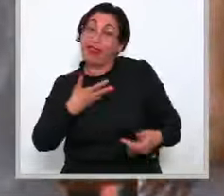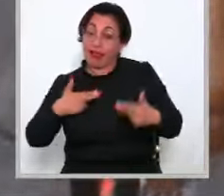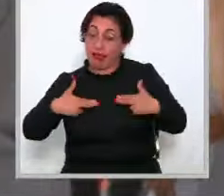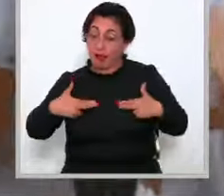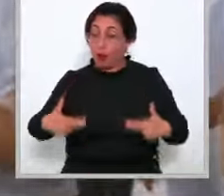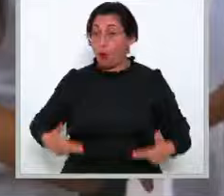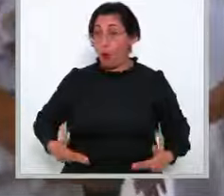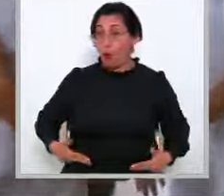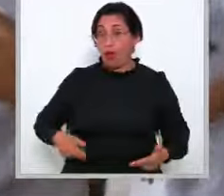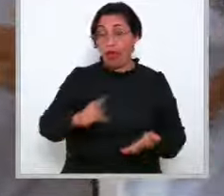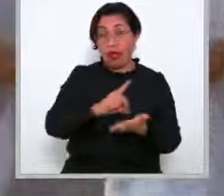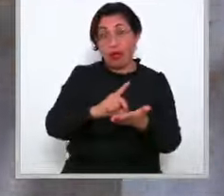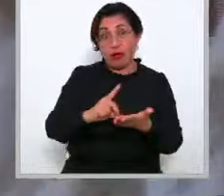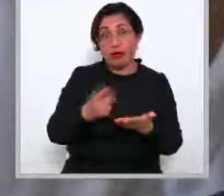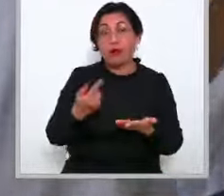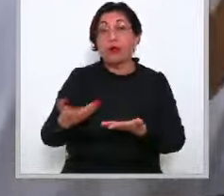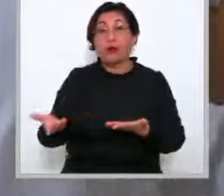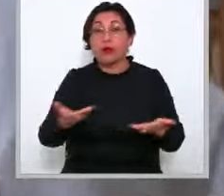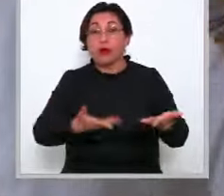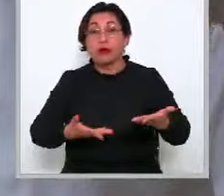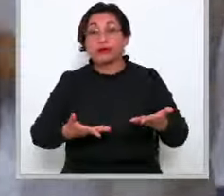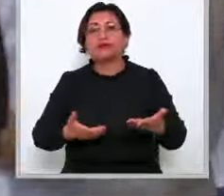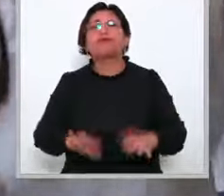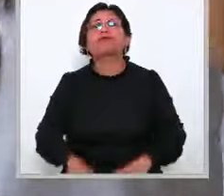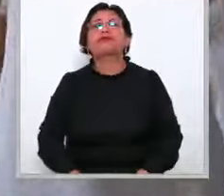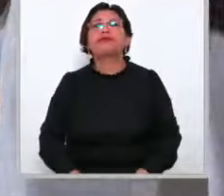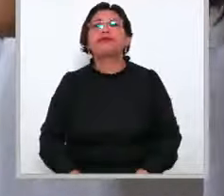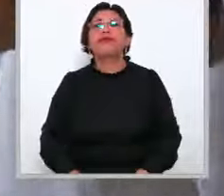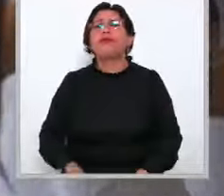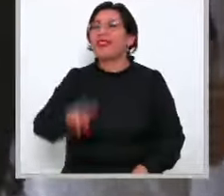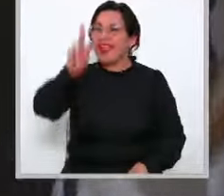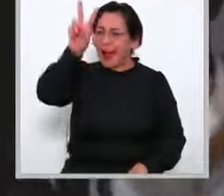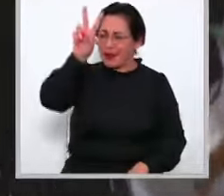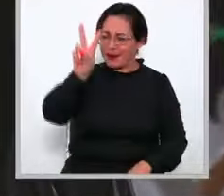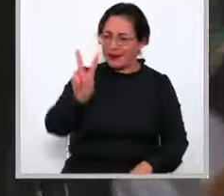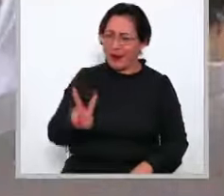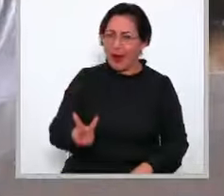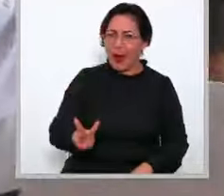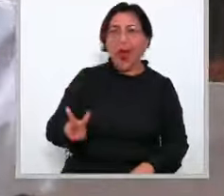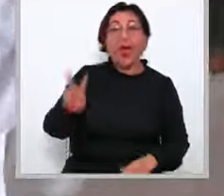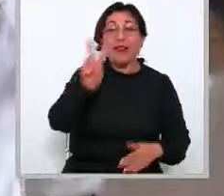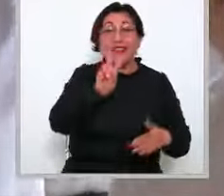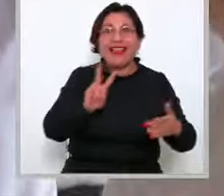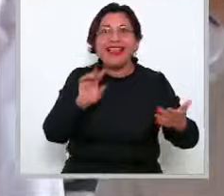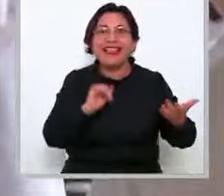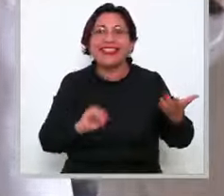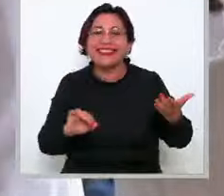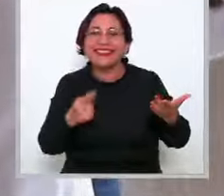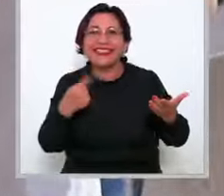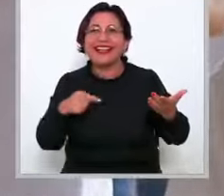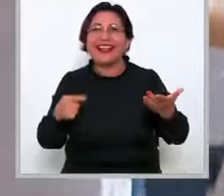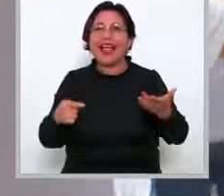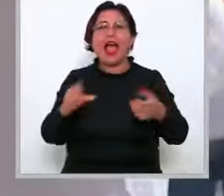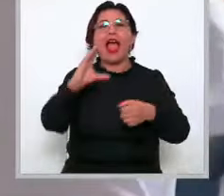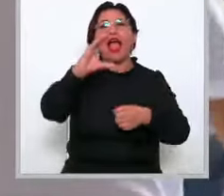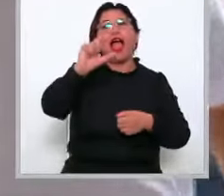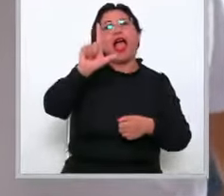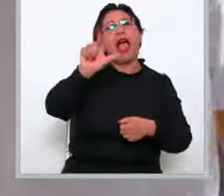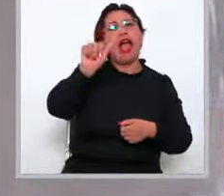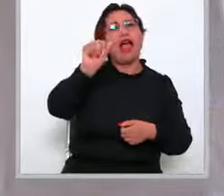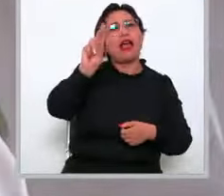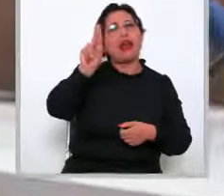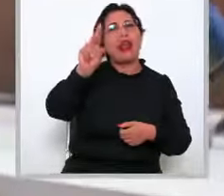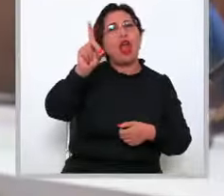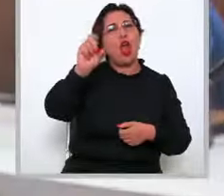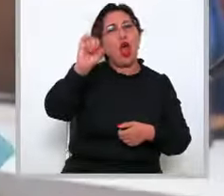seguir hablando en este día sobre los viernes de lectura, le doy la bienvenida a Claudia Nayeli Arenas Flores. Ella es